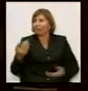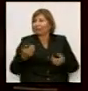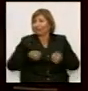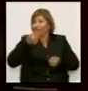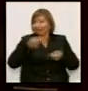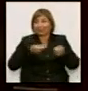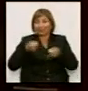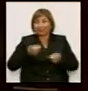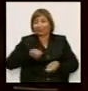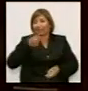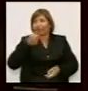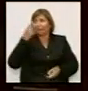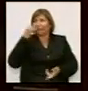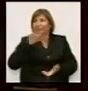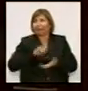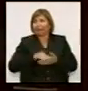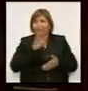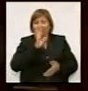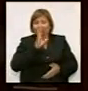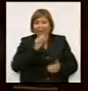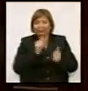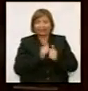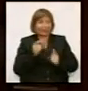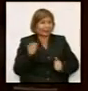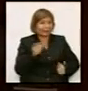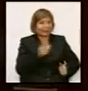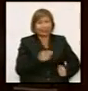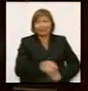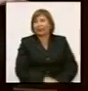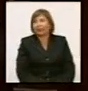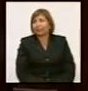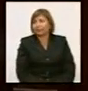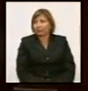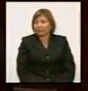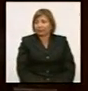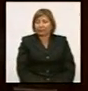dirigentes para hablar con él en la presidencia.